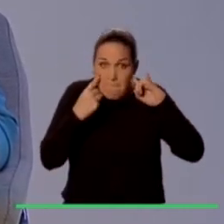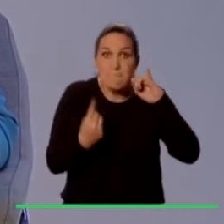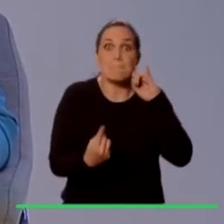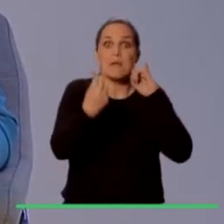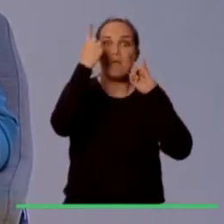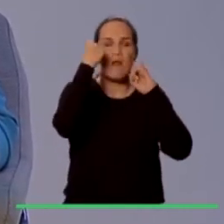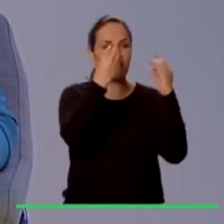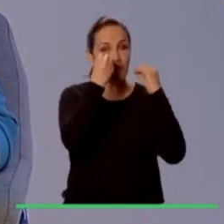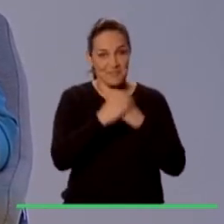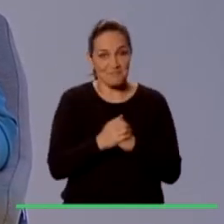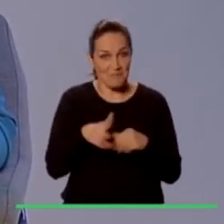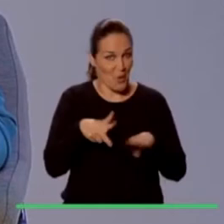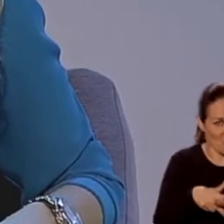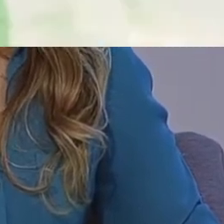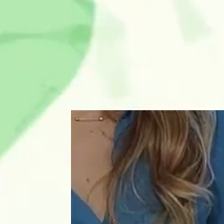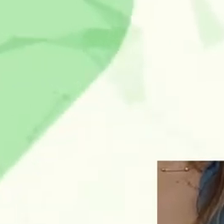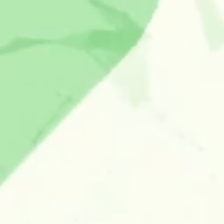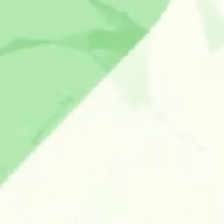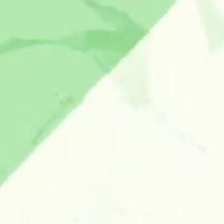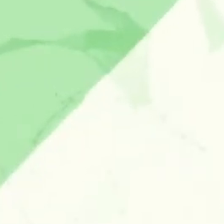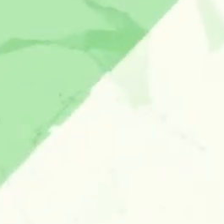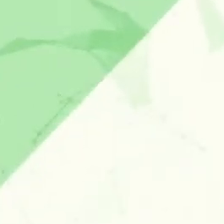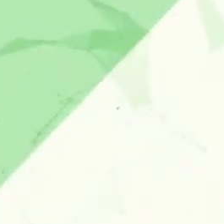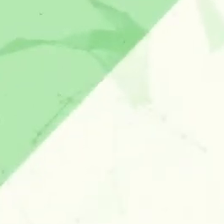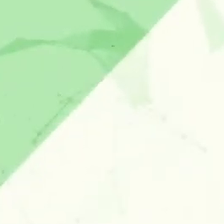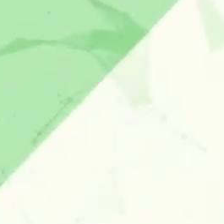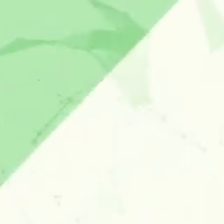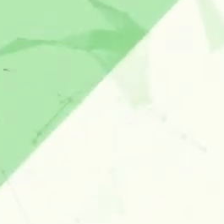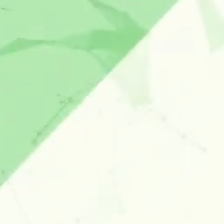fue un paso también a la educación.